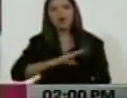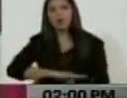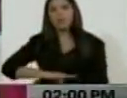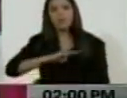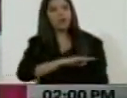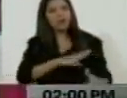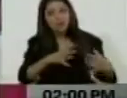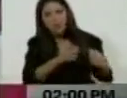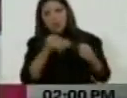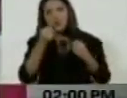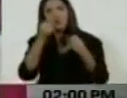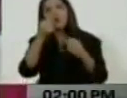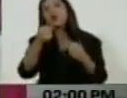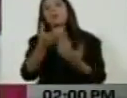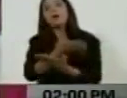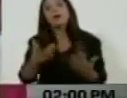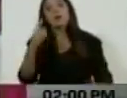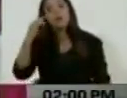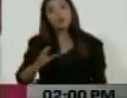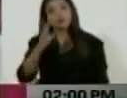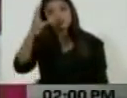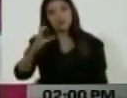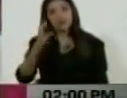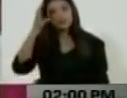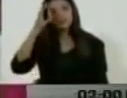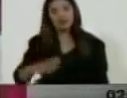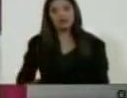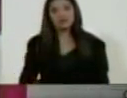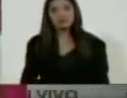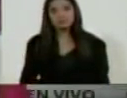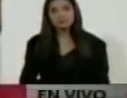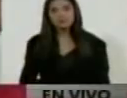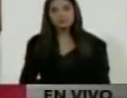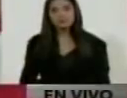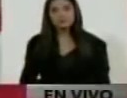logros, para llevar conciencia.